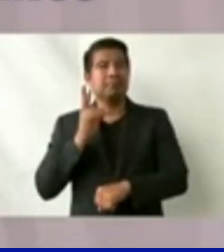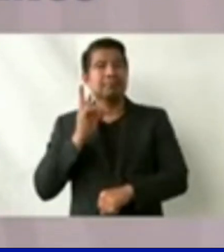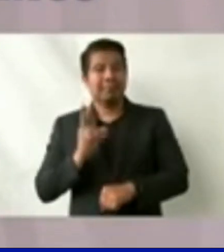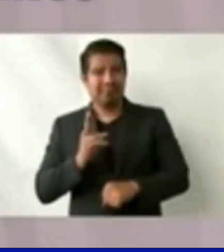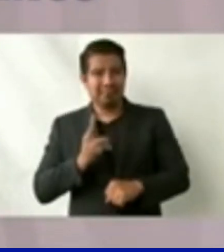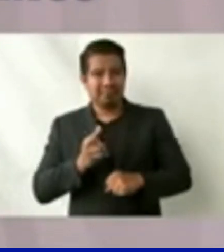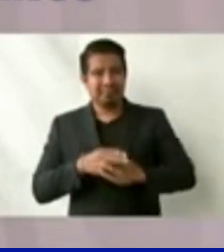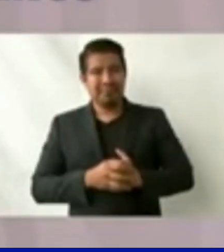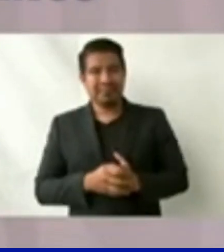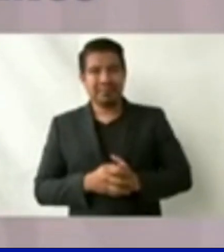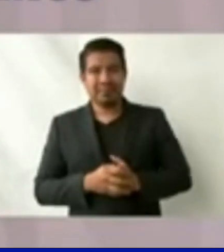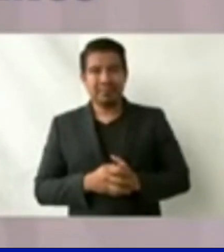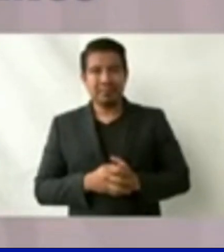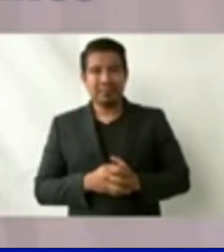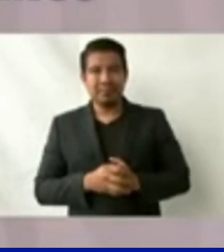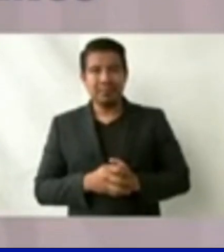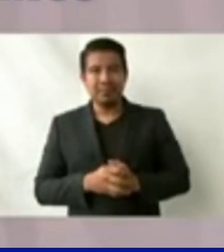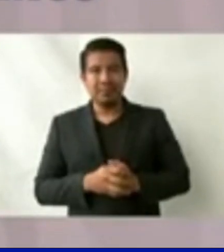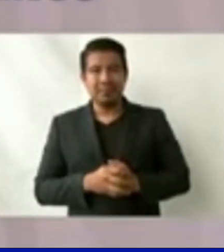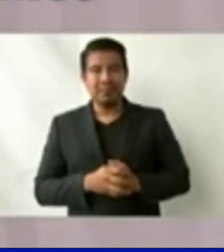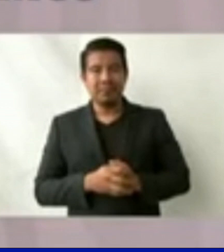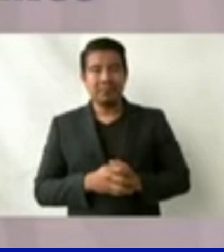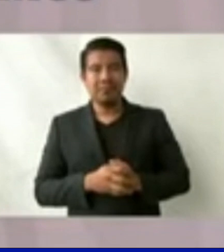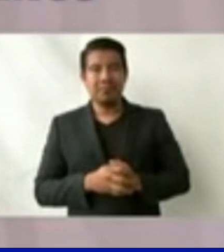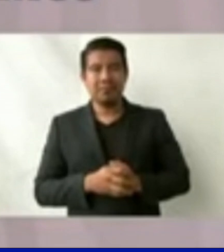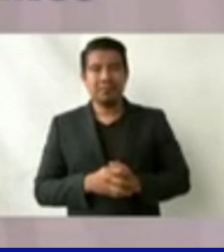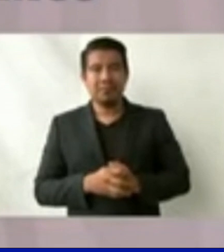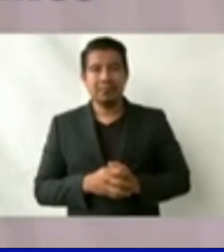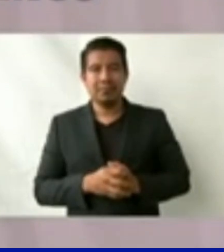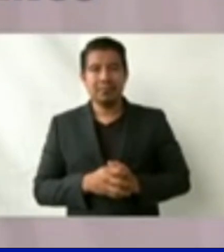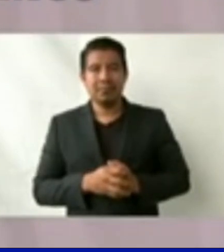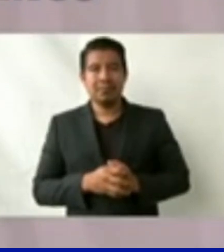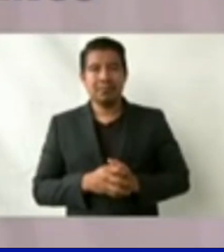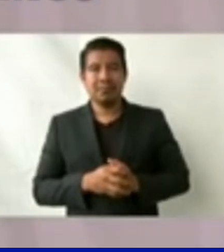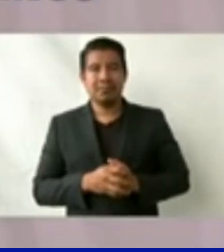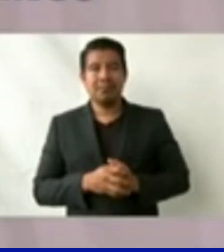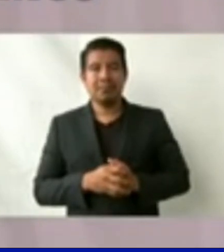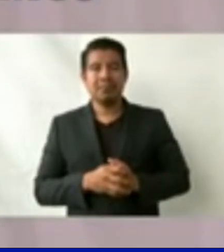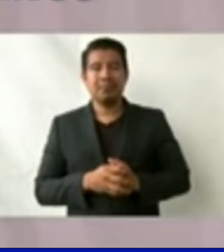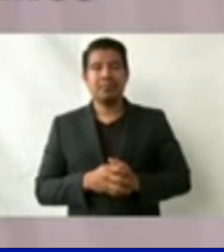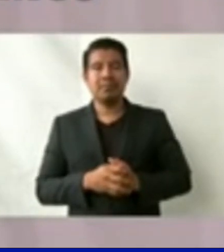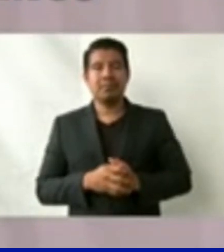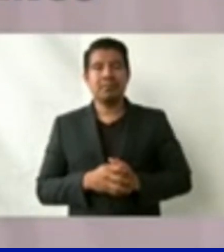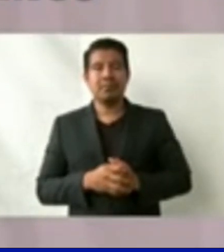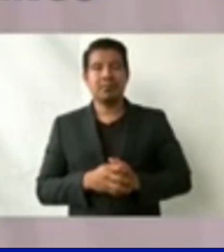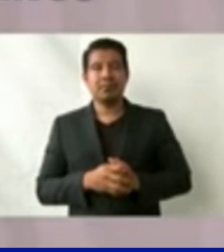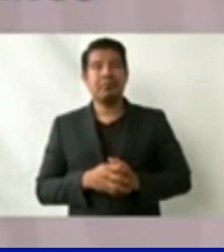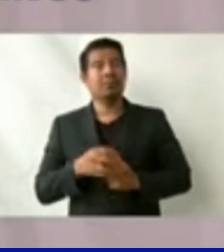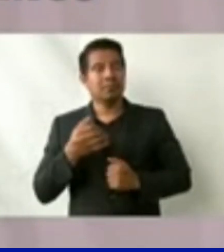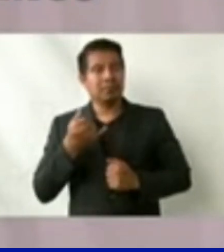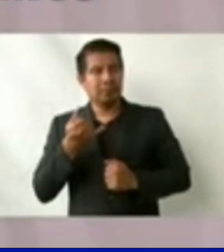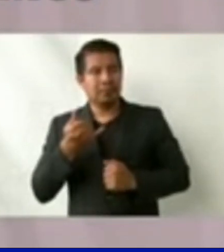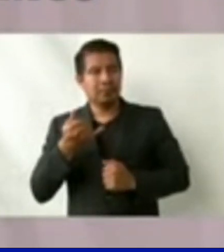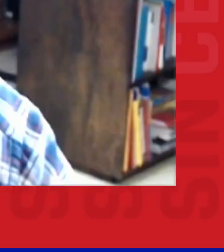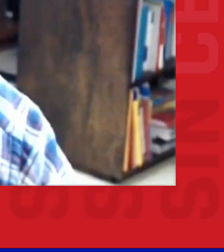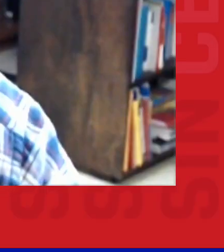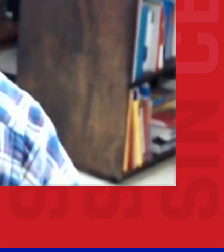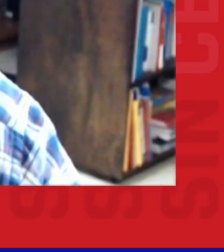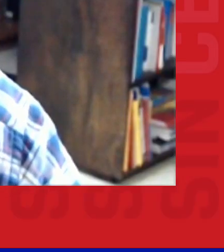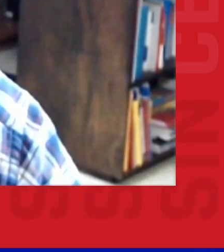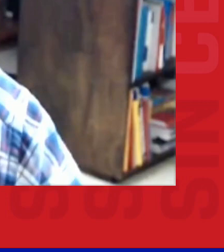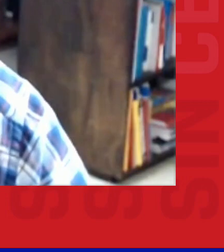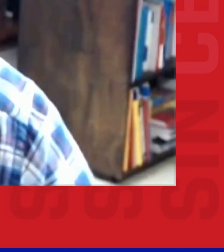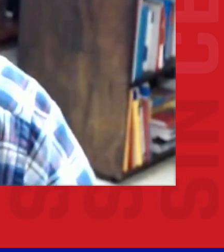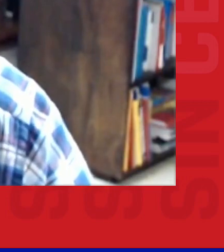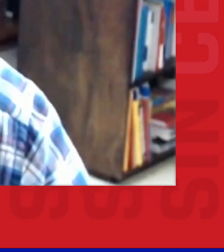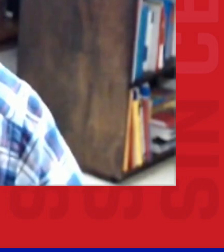la altura de este grupo, sea el presidente. Y entonces es muy interesante cómo muchos